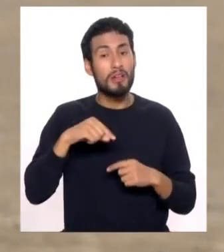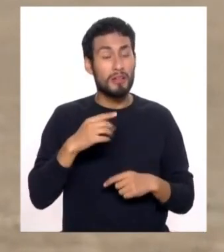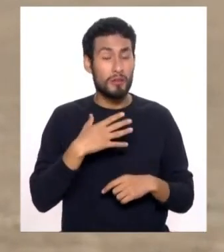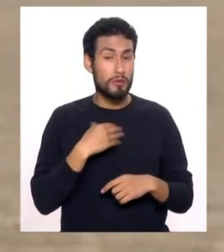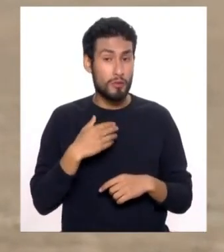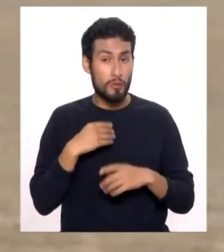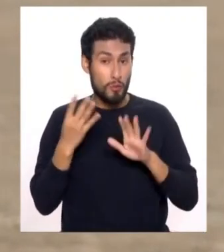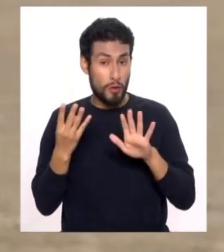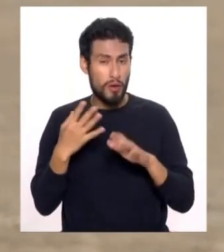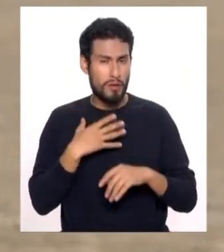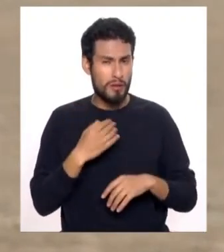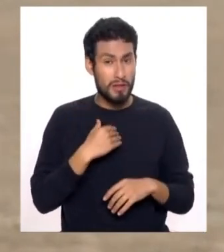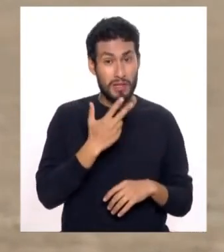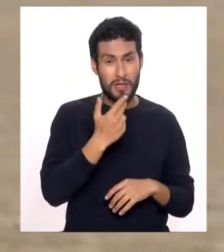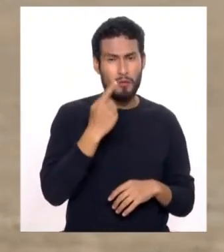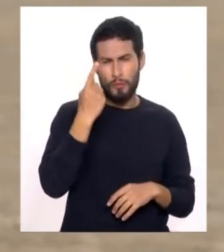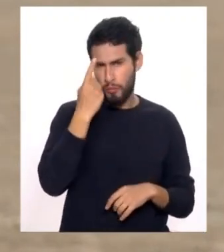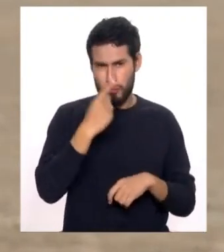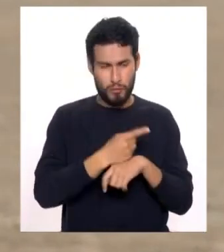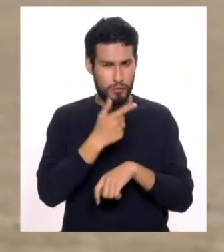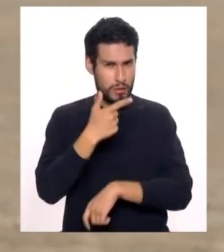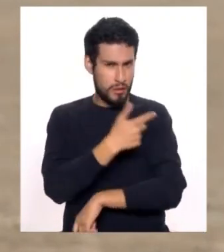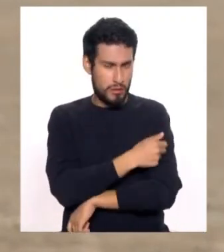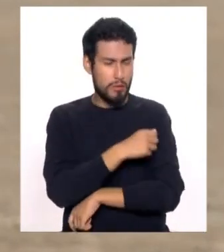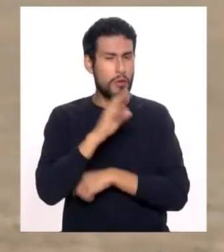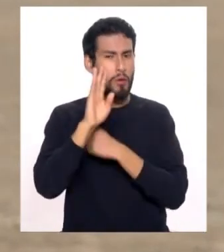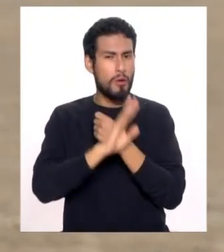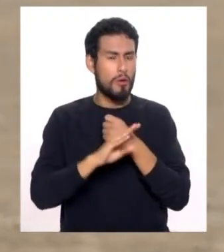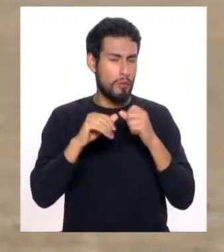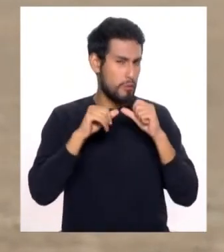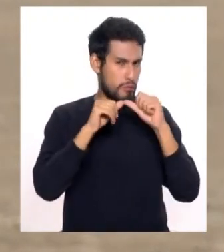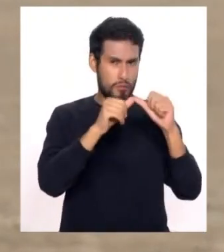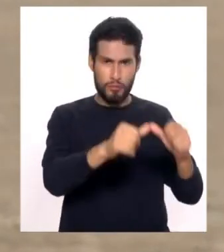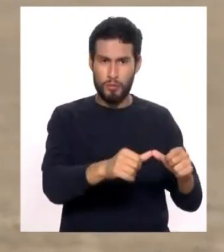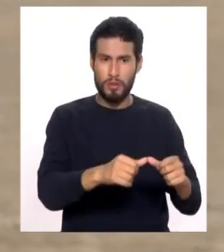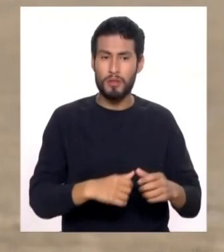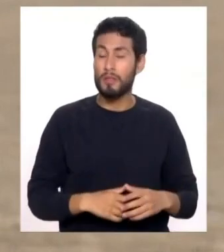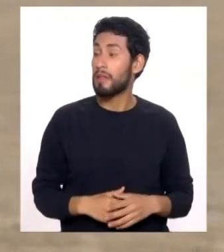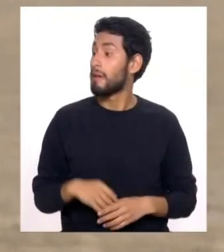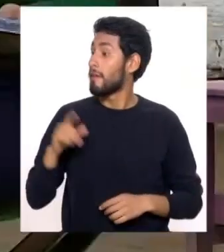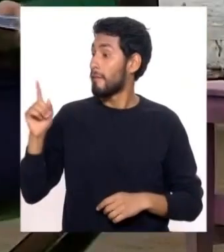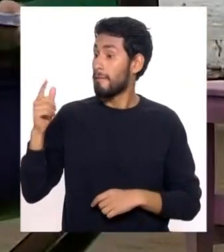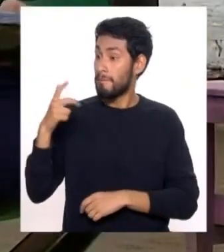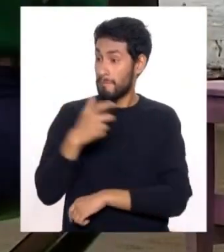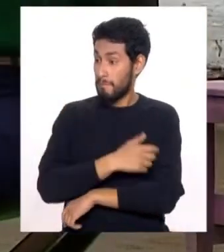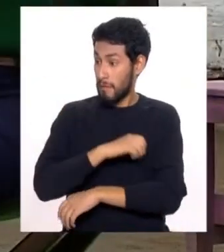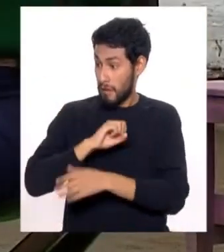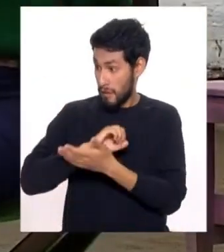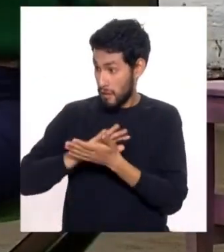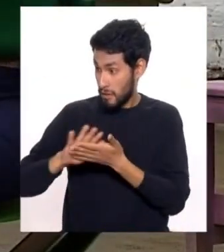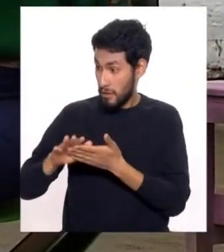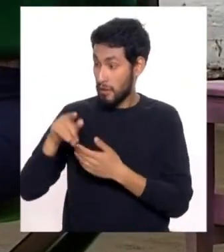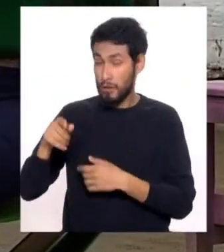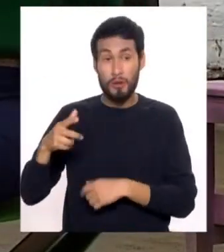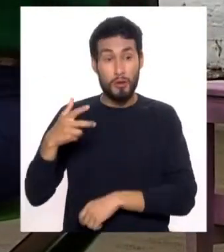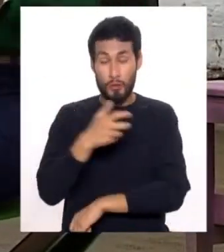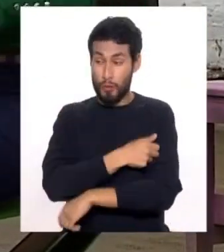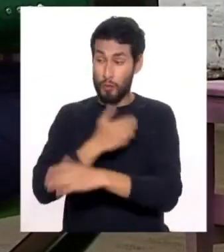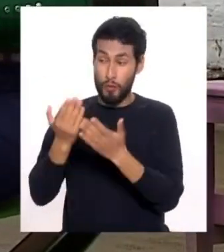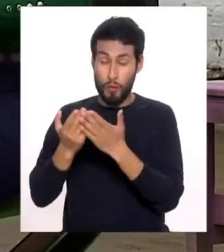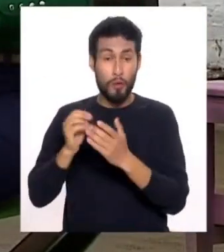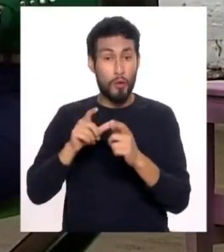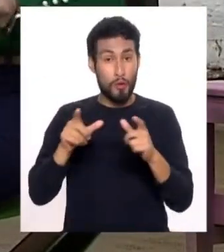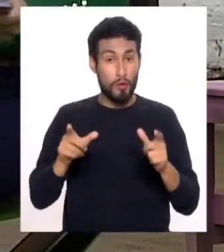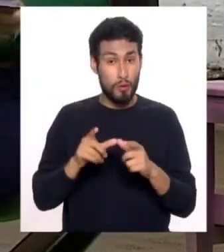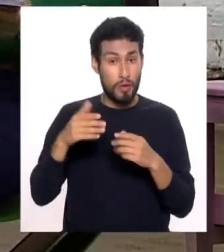9 y 13 años es una sola dosis, que lo protege para toda la vida. Esta vacuna es totalmente gratuita. ¿Lo vacunan en el colegio o en el